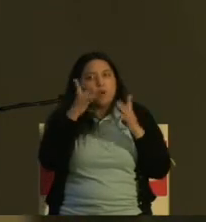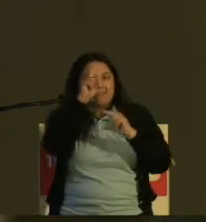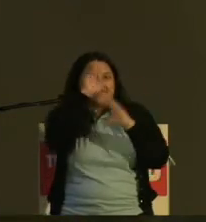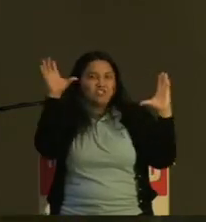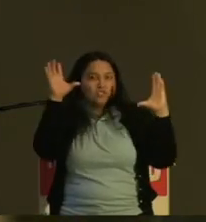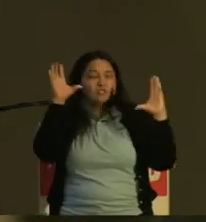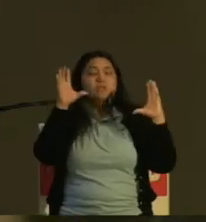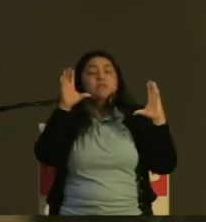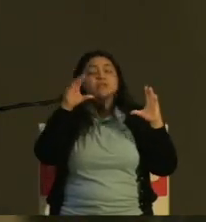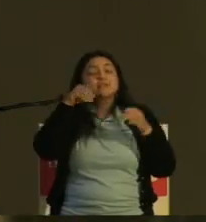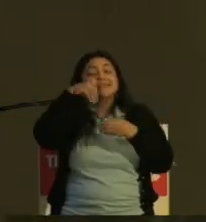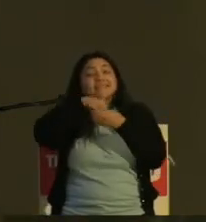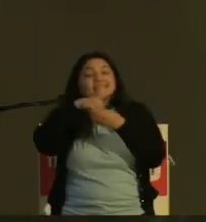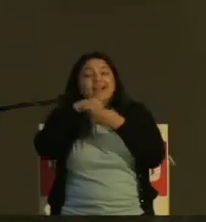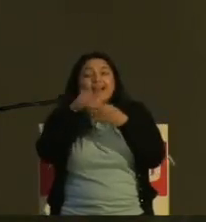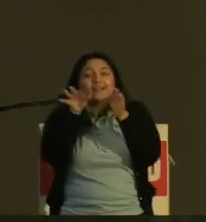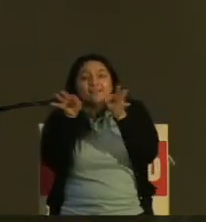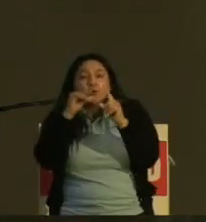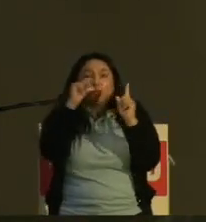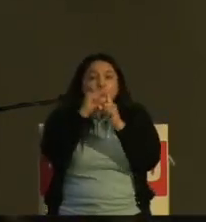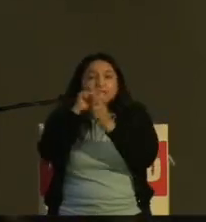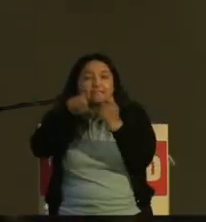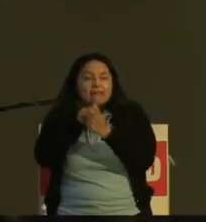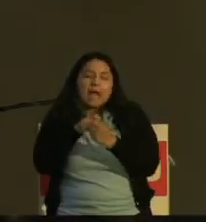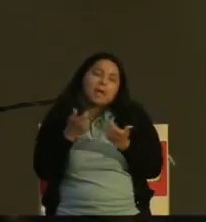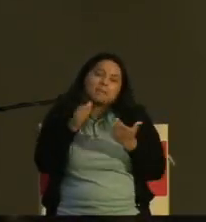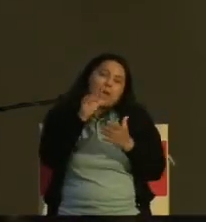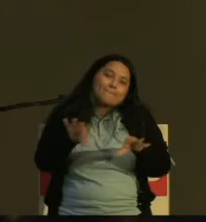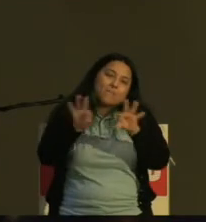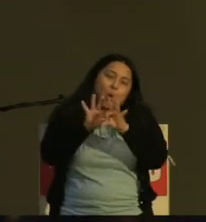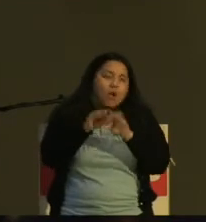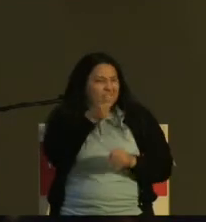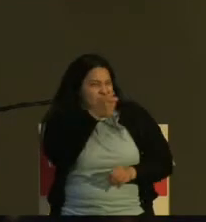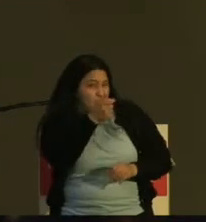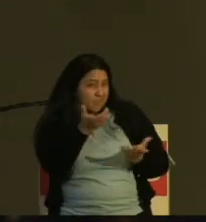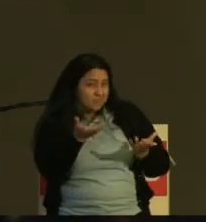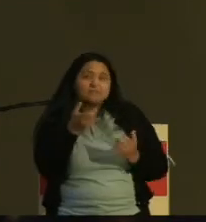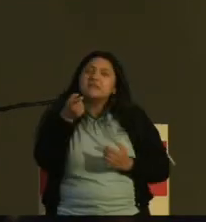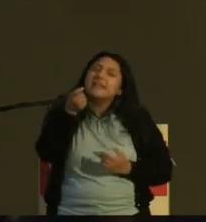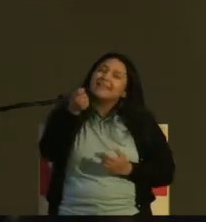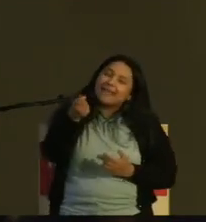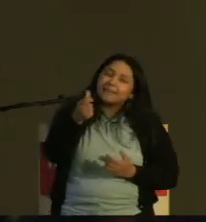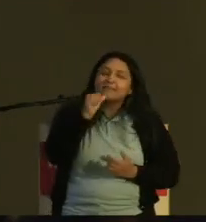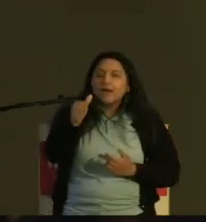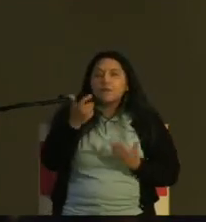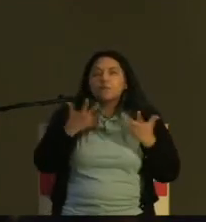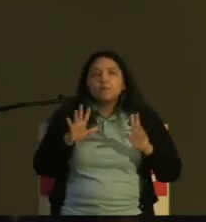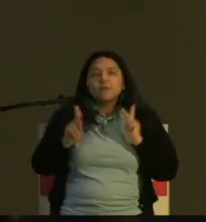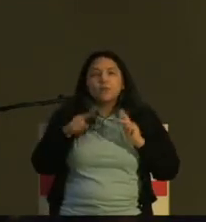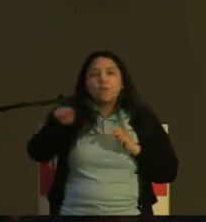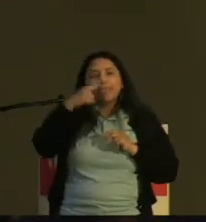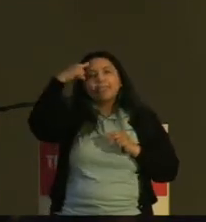dice no importa, o importa relativo. Un poquito. Un poquito, sí, para que la gente no piense que ha perdido